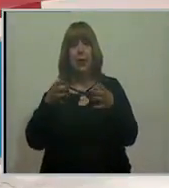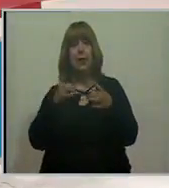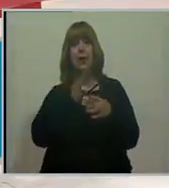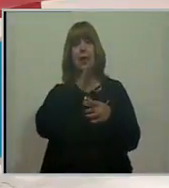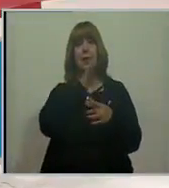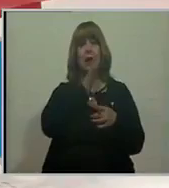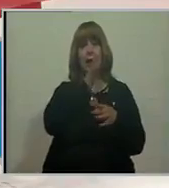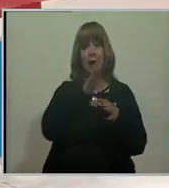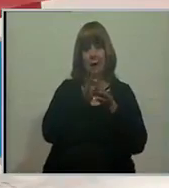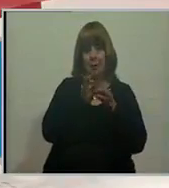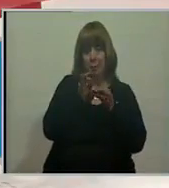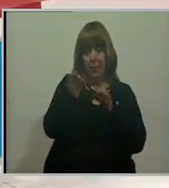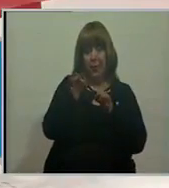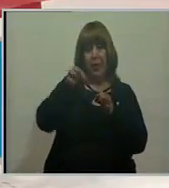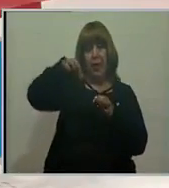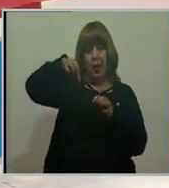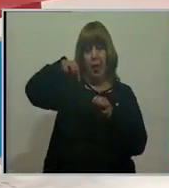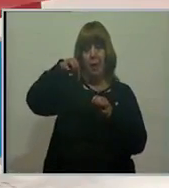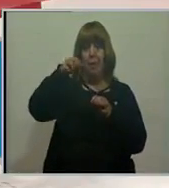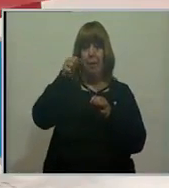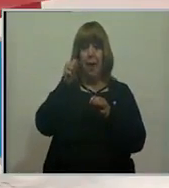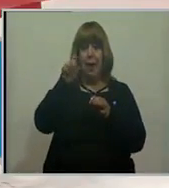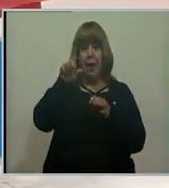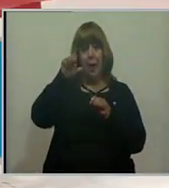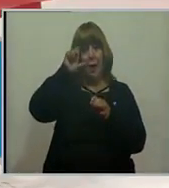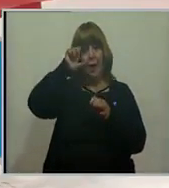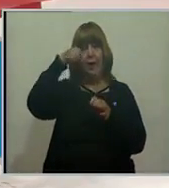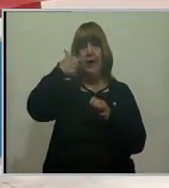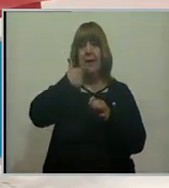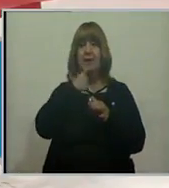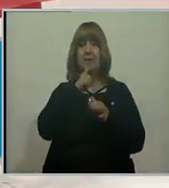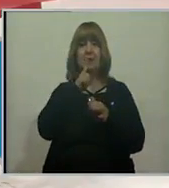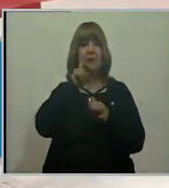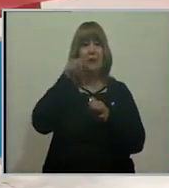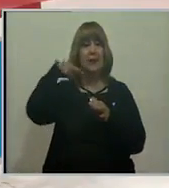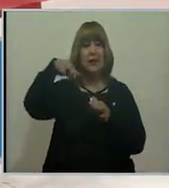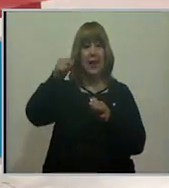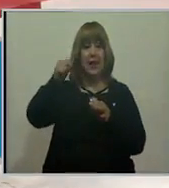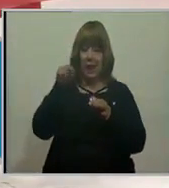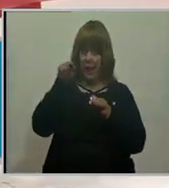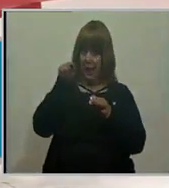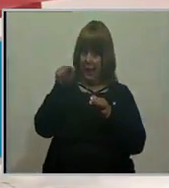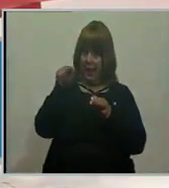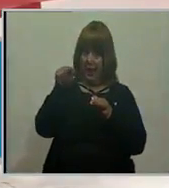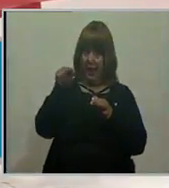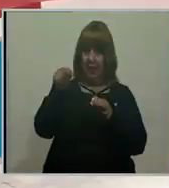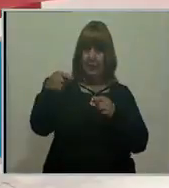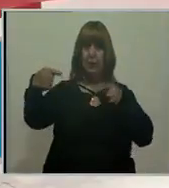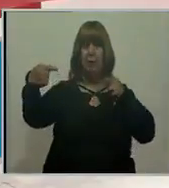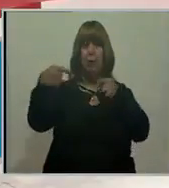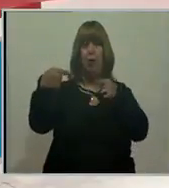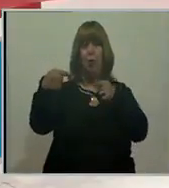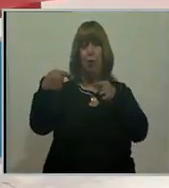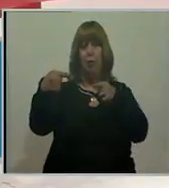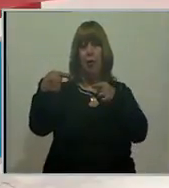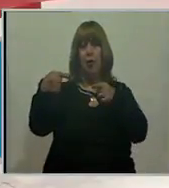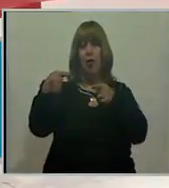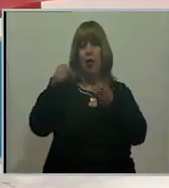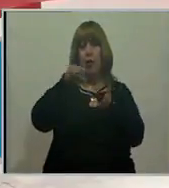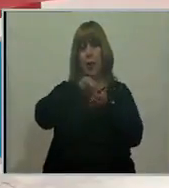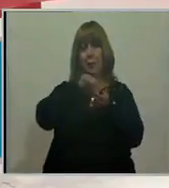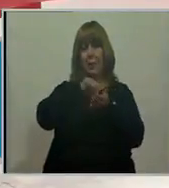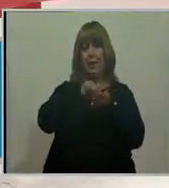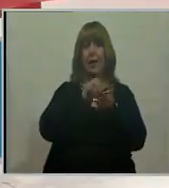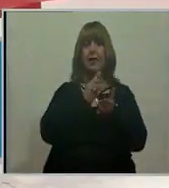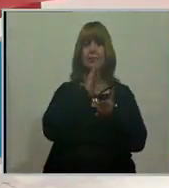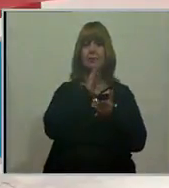que pasó y lo que entienden como una provocación. Si este partido se juega en cualquier otra ciudad de Israel, la historia hubiera sido similar. Pero hay una situación